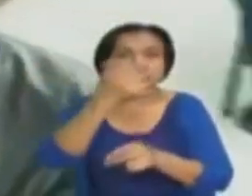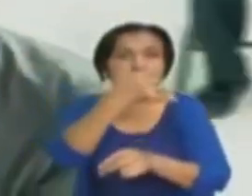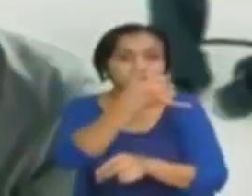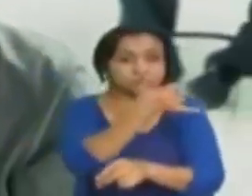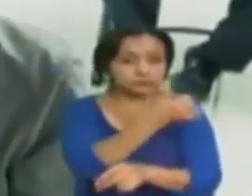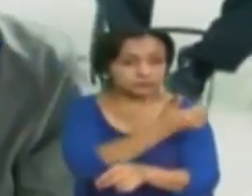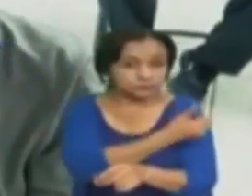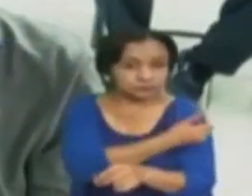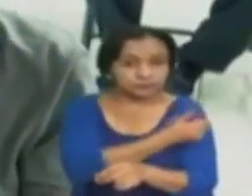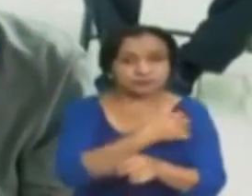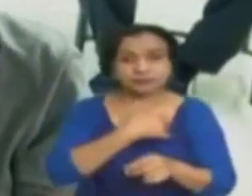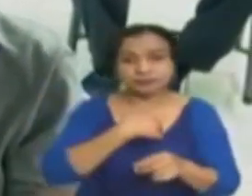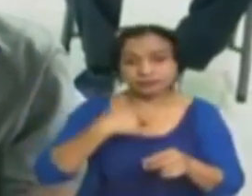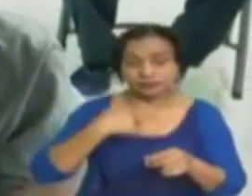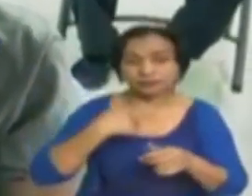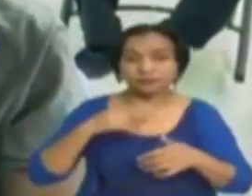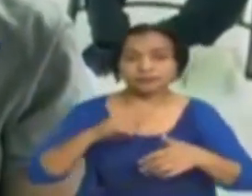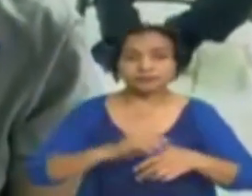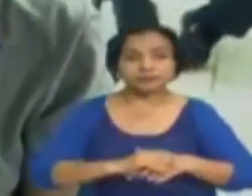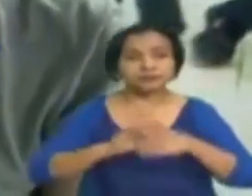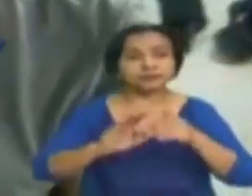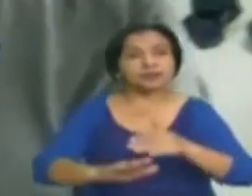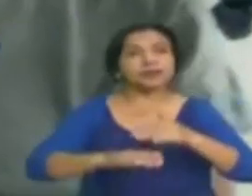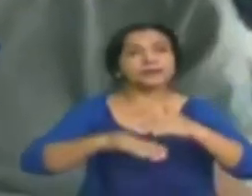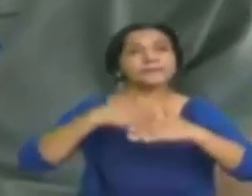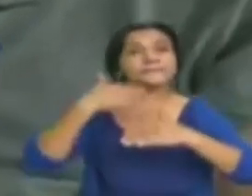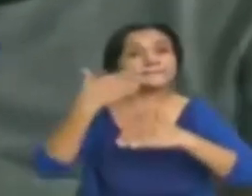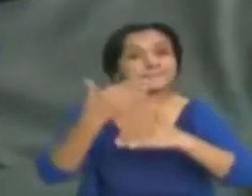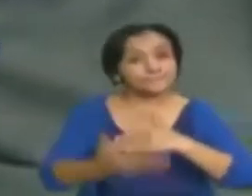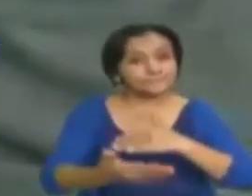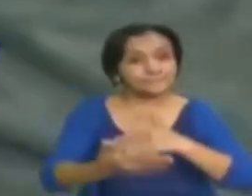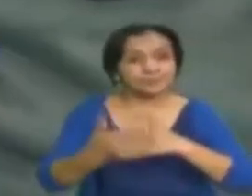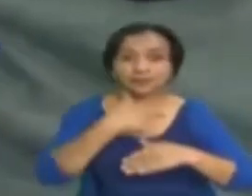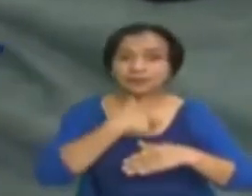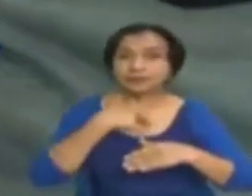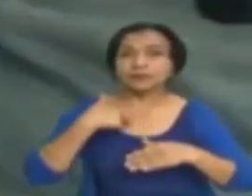2.53% de la población nicaragüense. Para Noticias 12, Gabriela Solórzano.